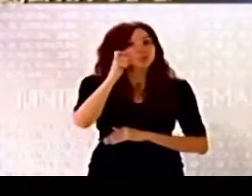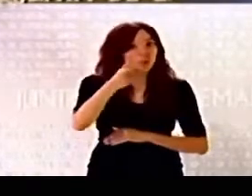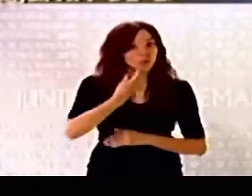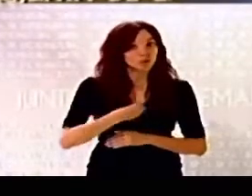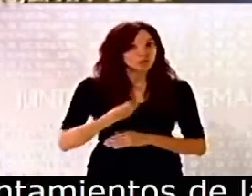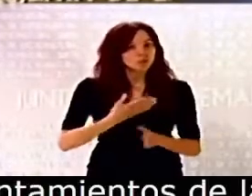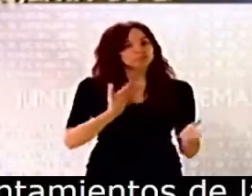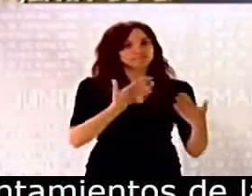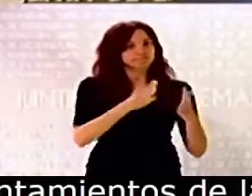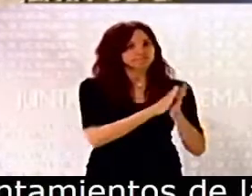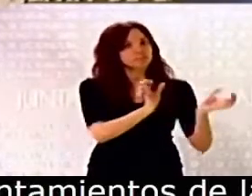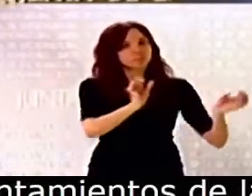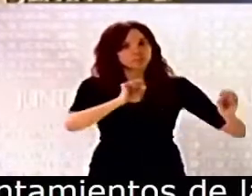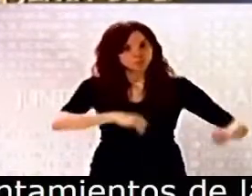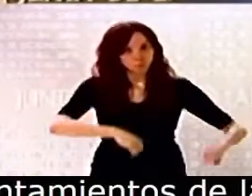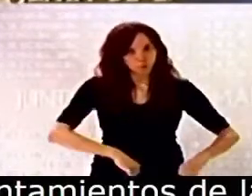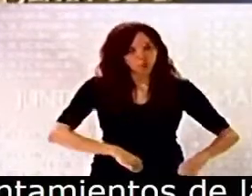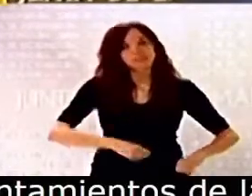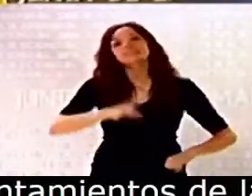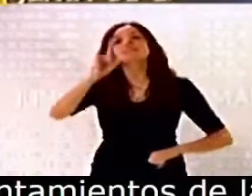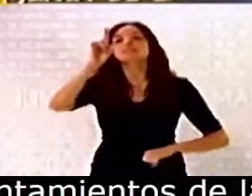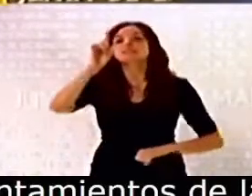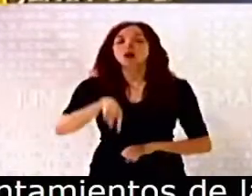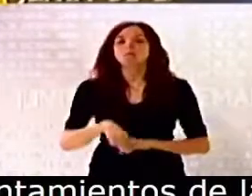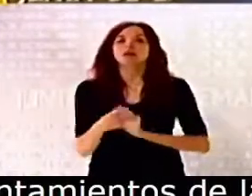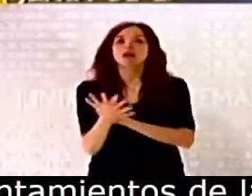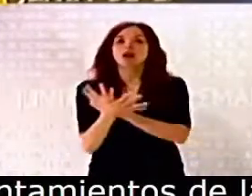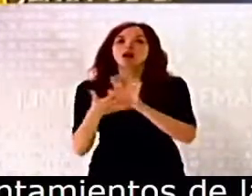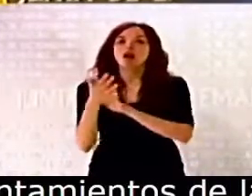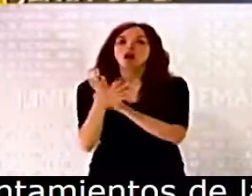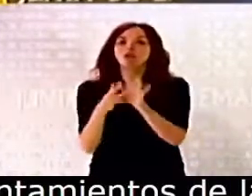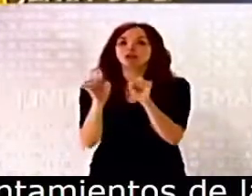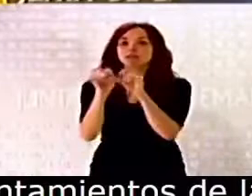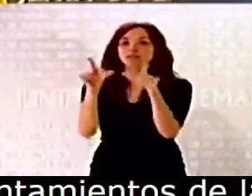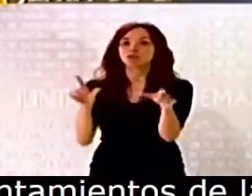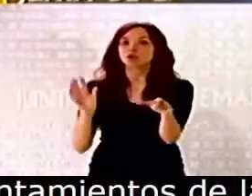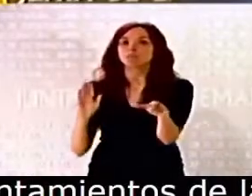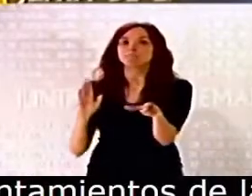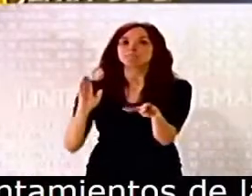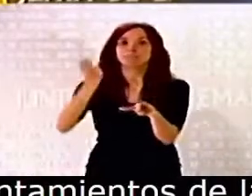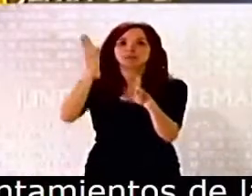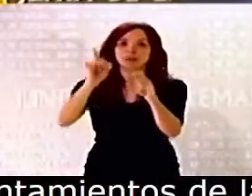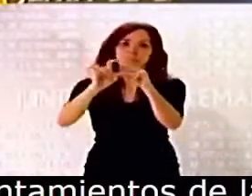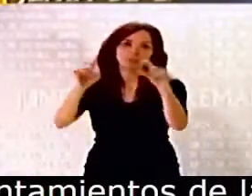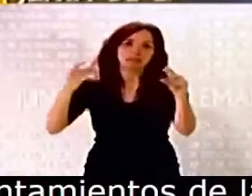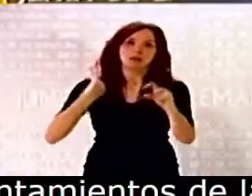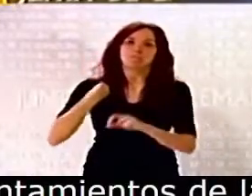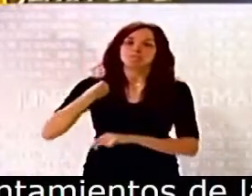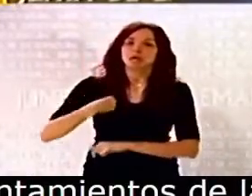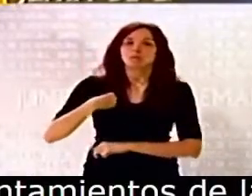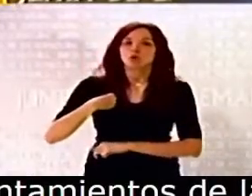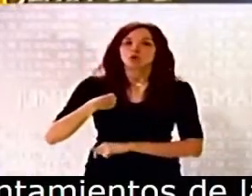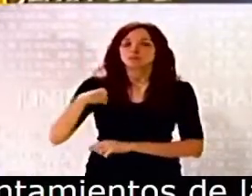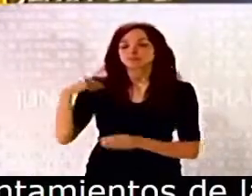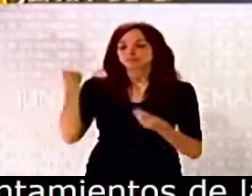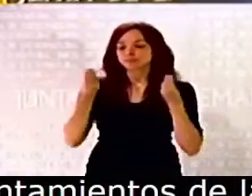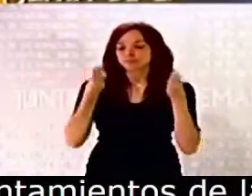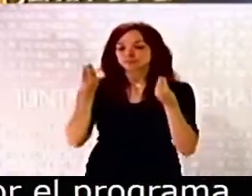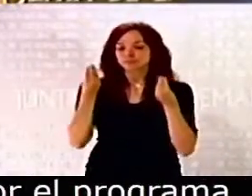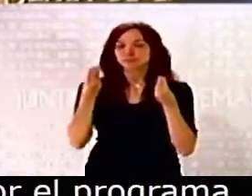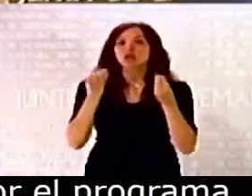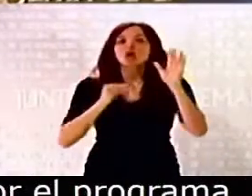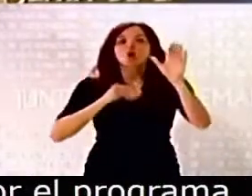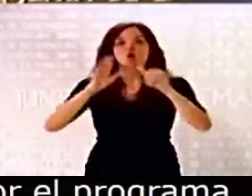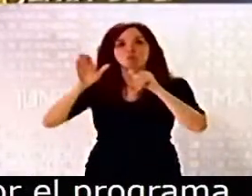y hablado también con el sector afectado por este programa público, una convocatoria